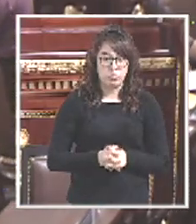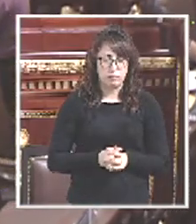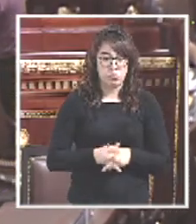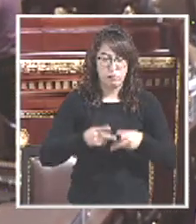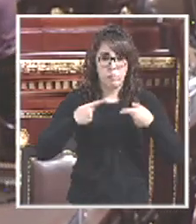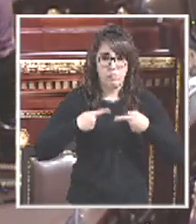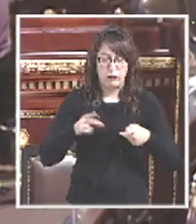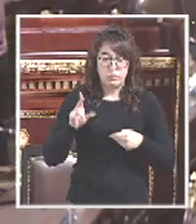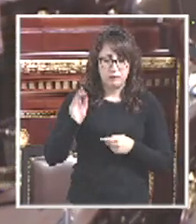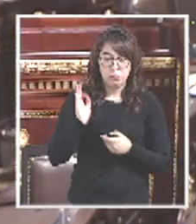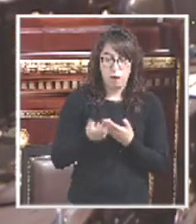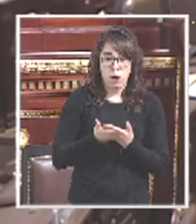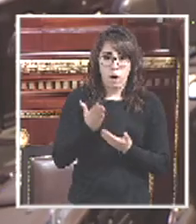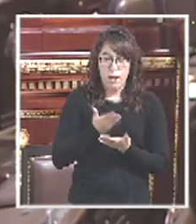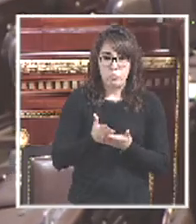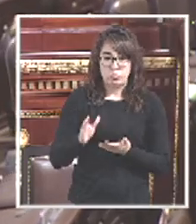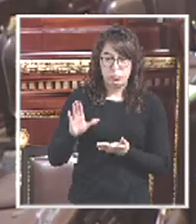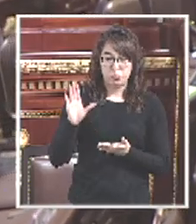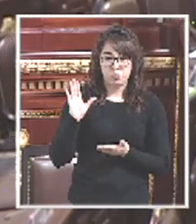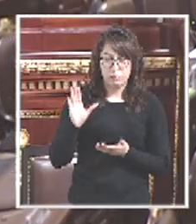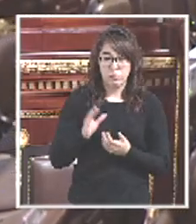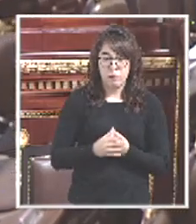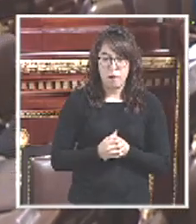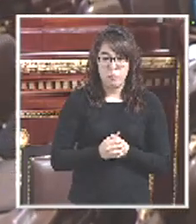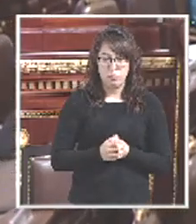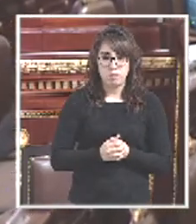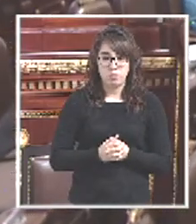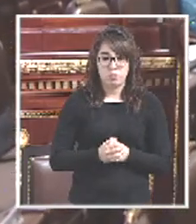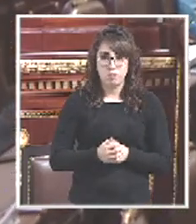Los que estén por la negativa, sírvanse a manifestarlo levantando la mano.